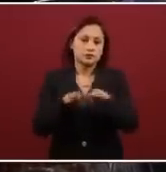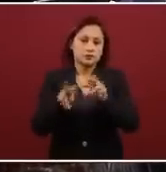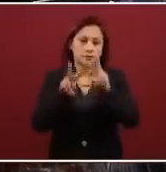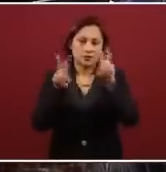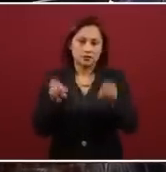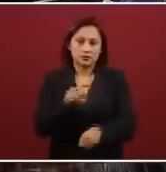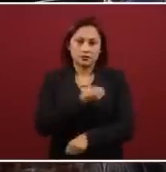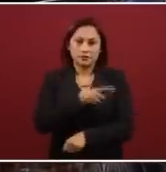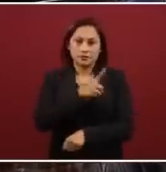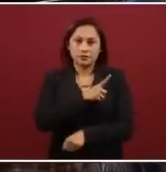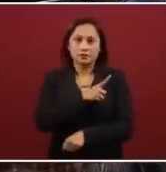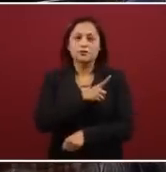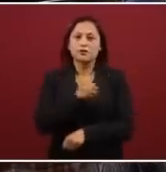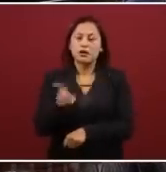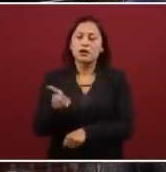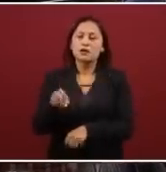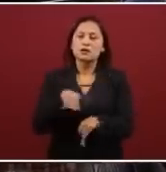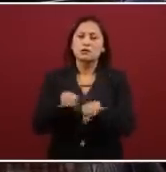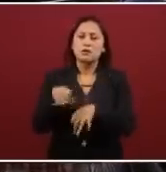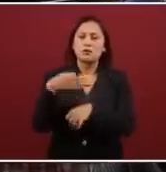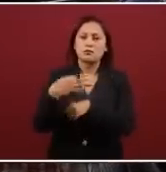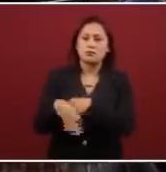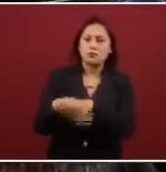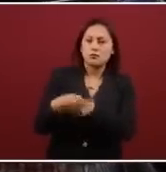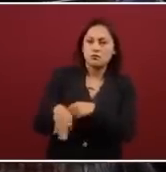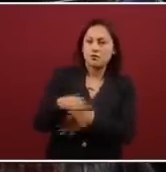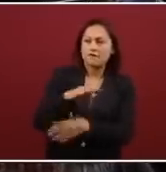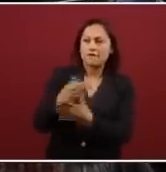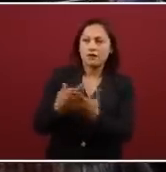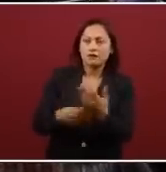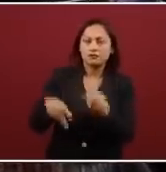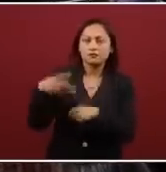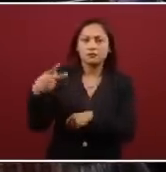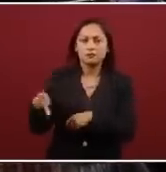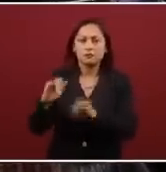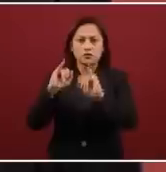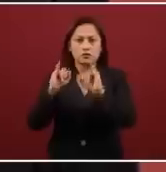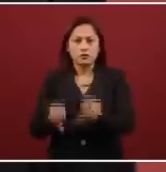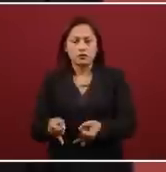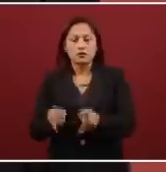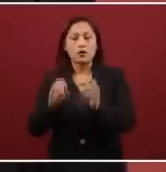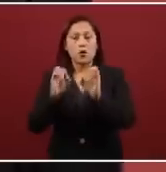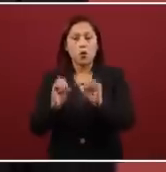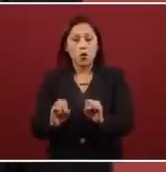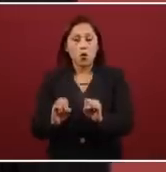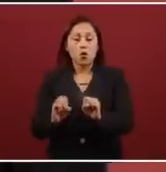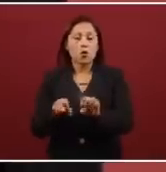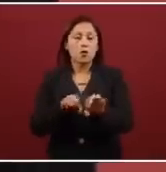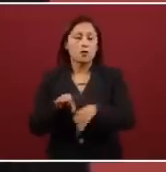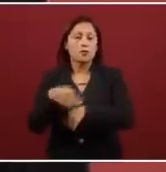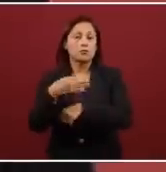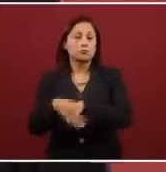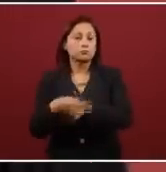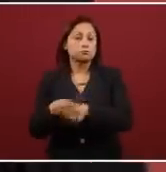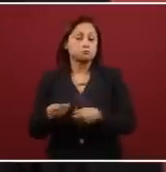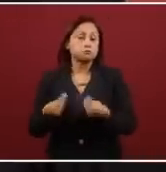contratados por honorarios o de manera eventual. En el caso